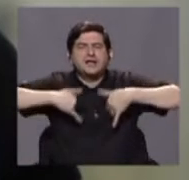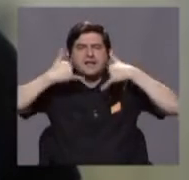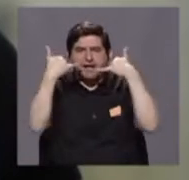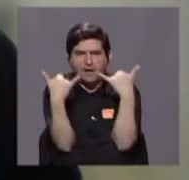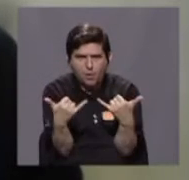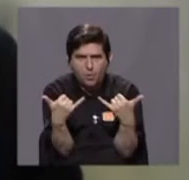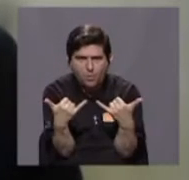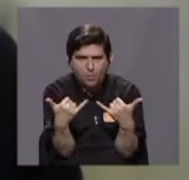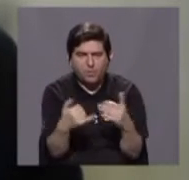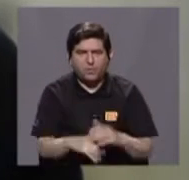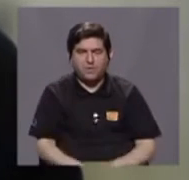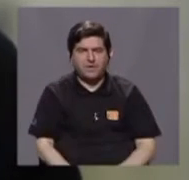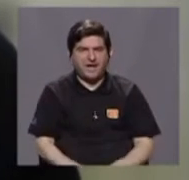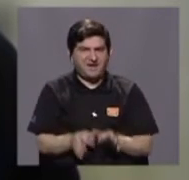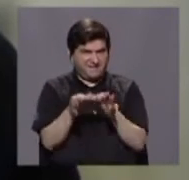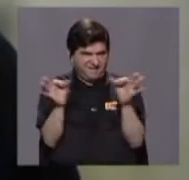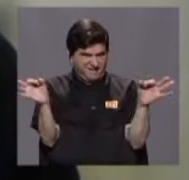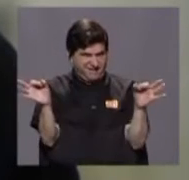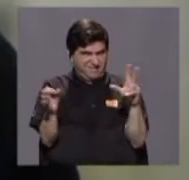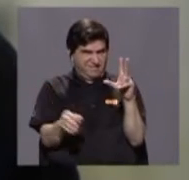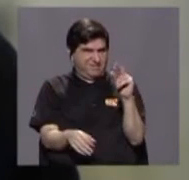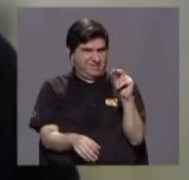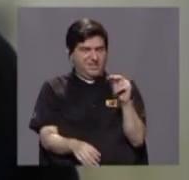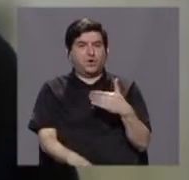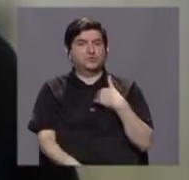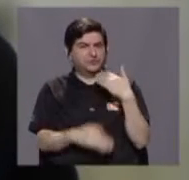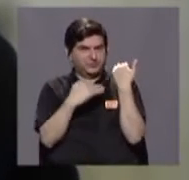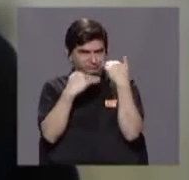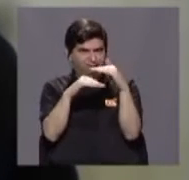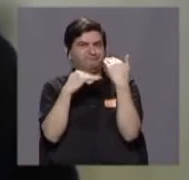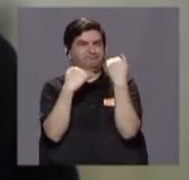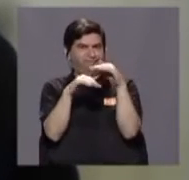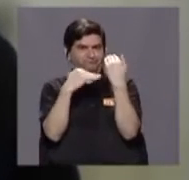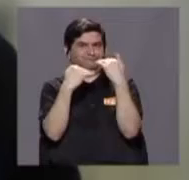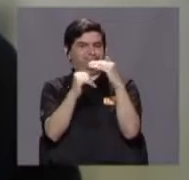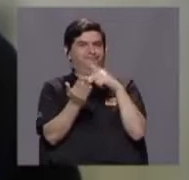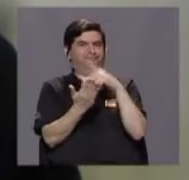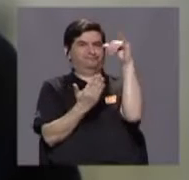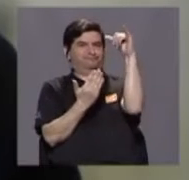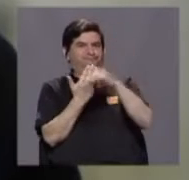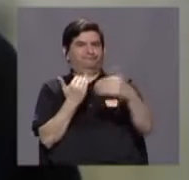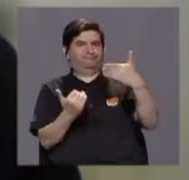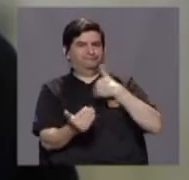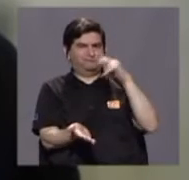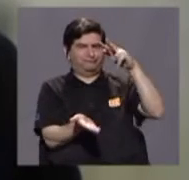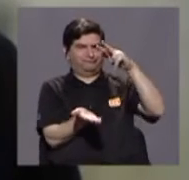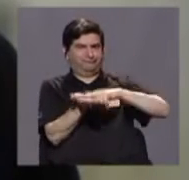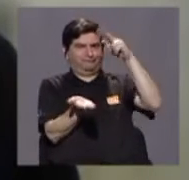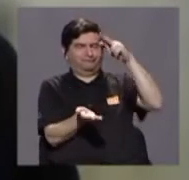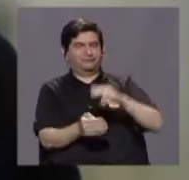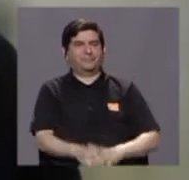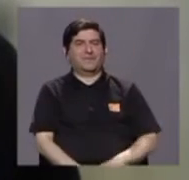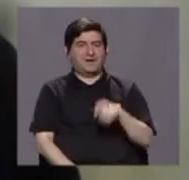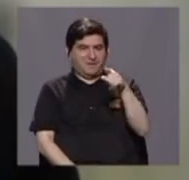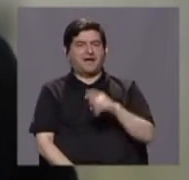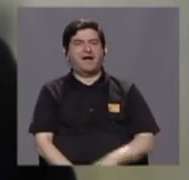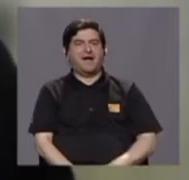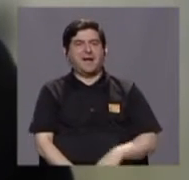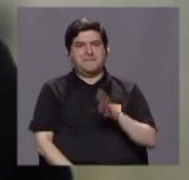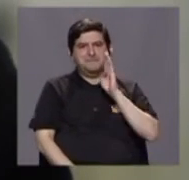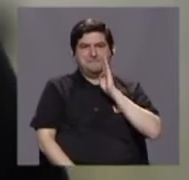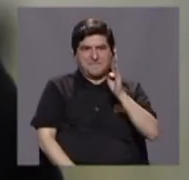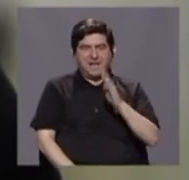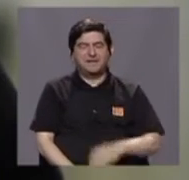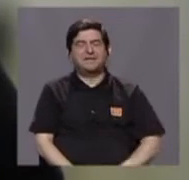ahora no es gratuita, tiene restricciones, son proyectos que tiene que aprobar Bruselas. De hecho, la